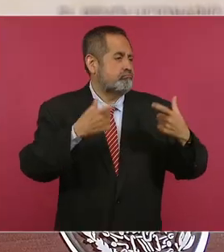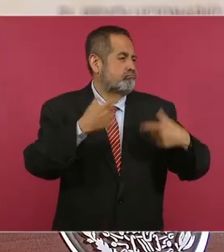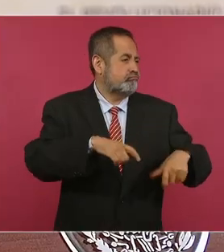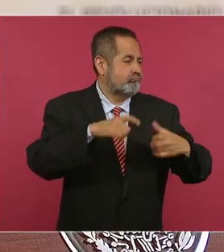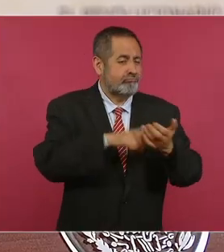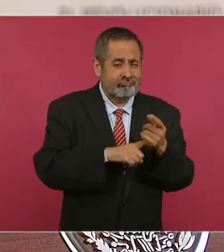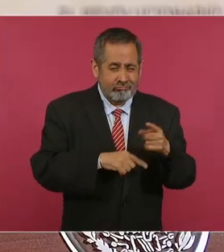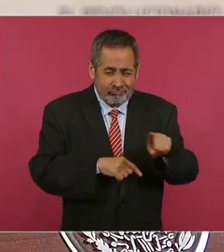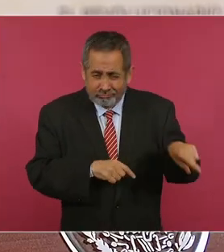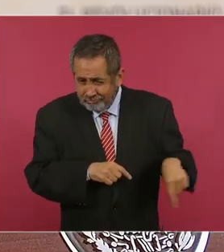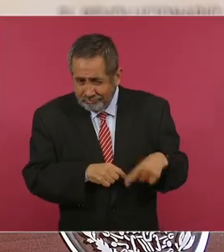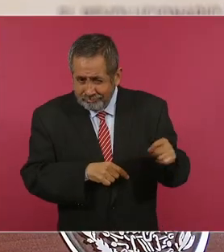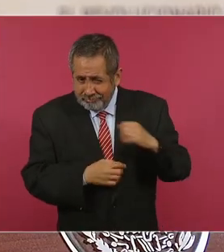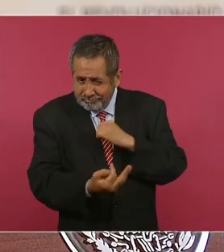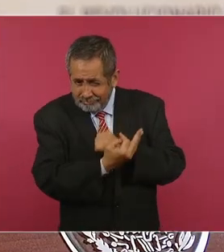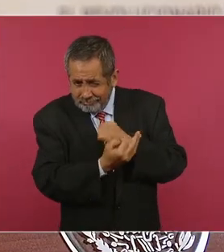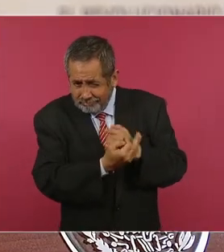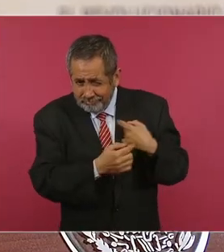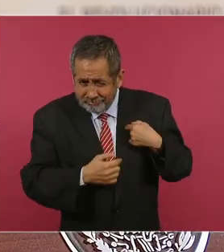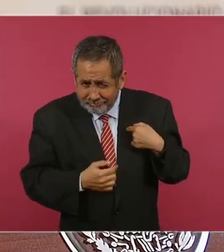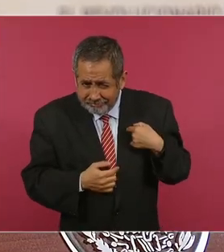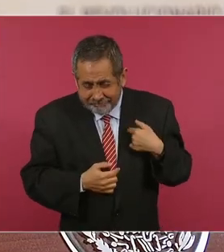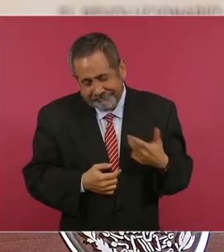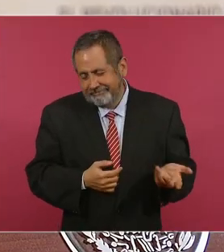potentados me defenderían?